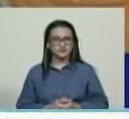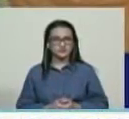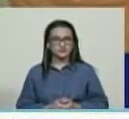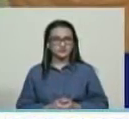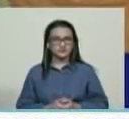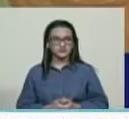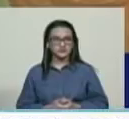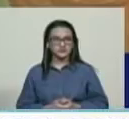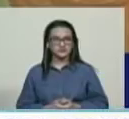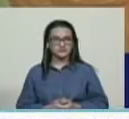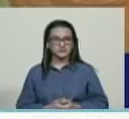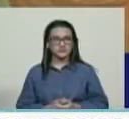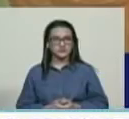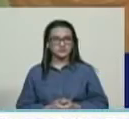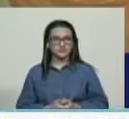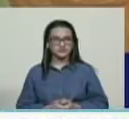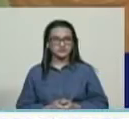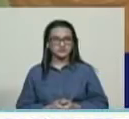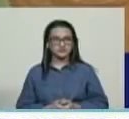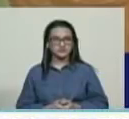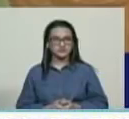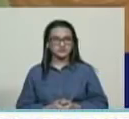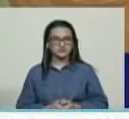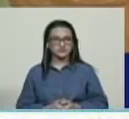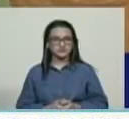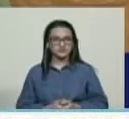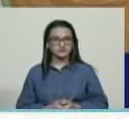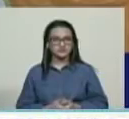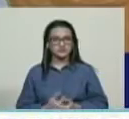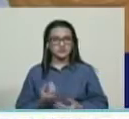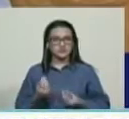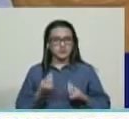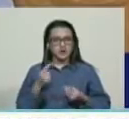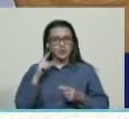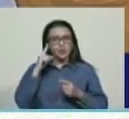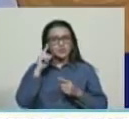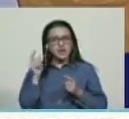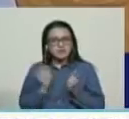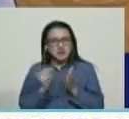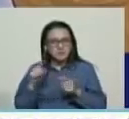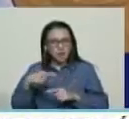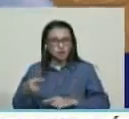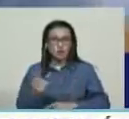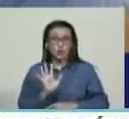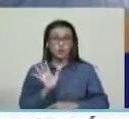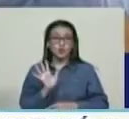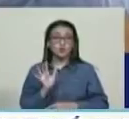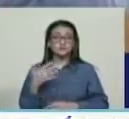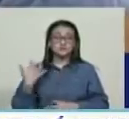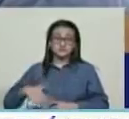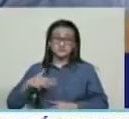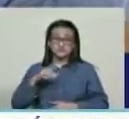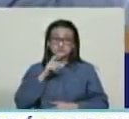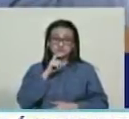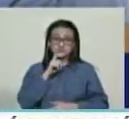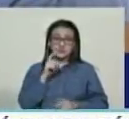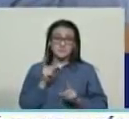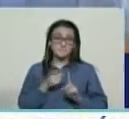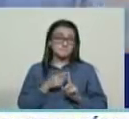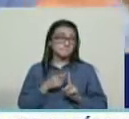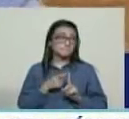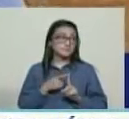Eso no es de un día para otro. No va a ser de un día para otro. ¿Cuánto nos ha costado? Primera gran